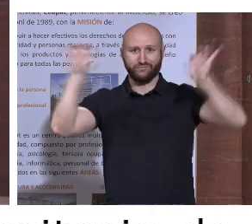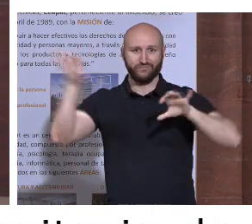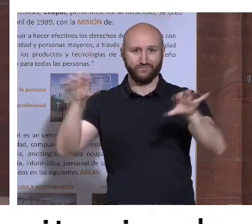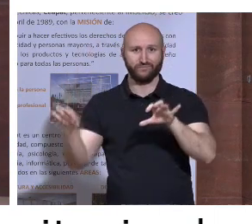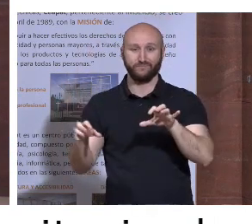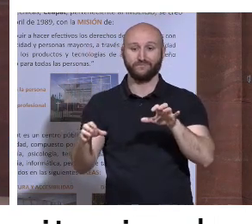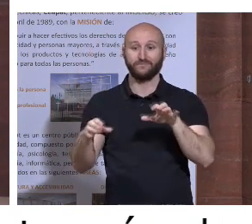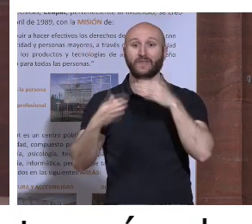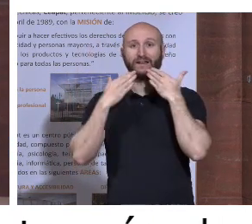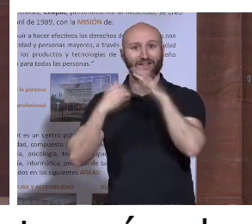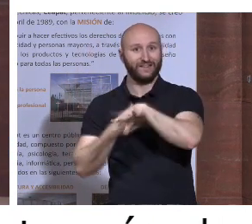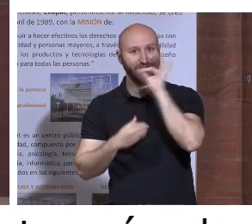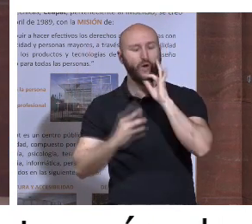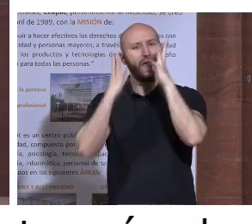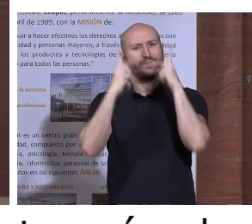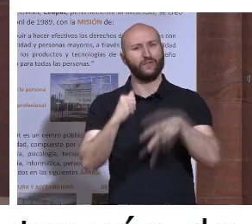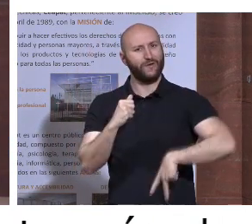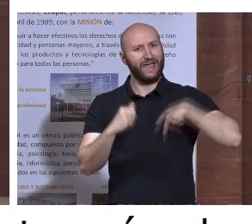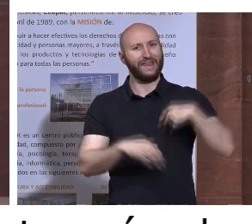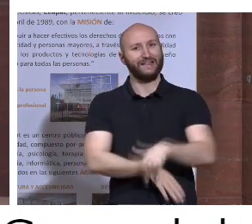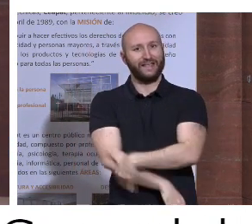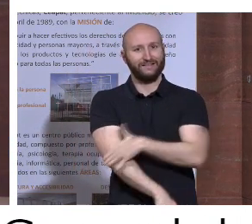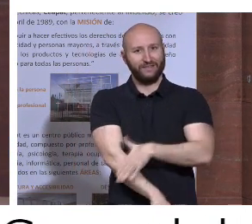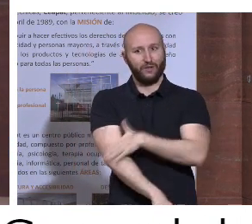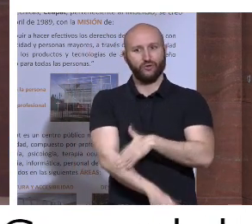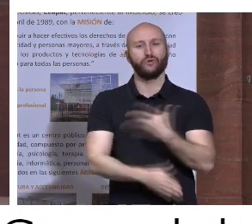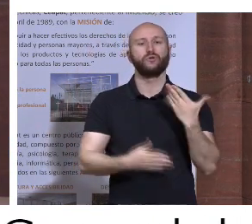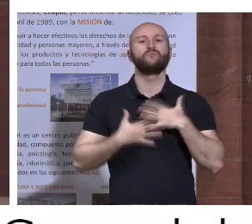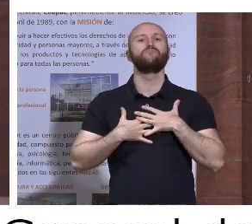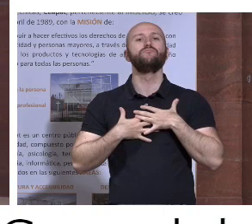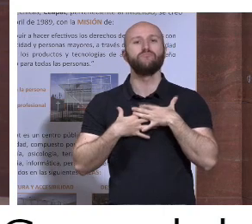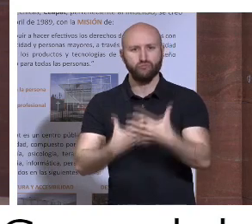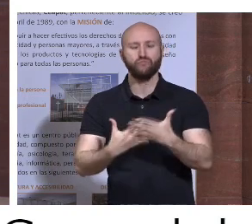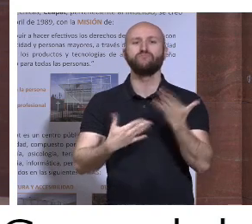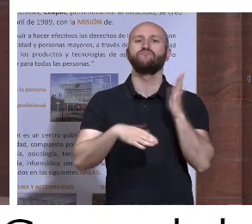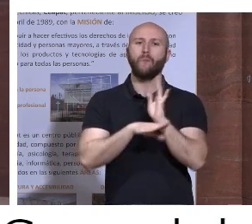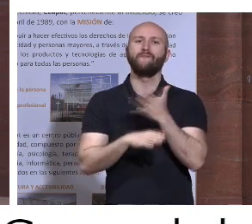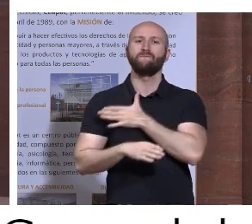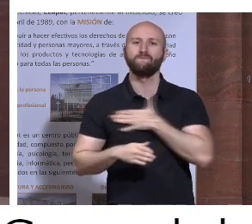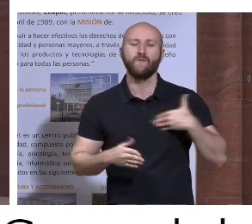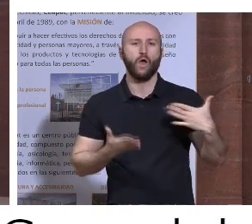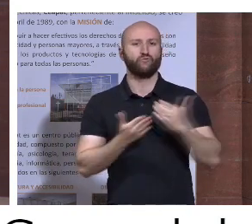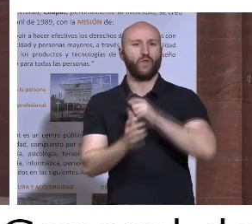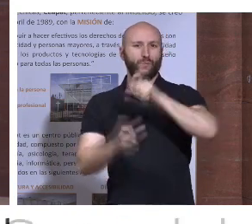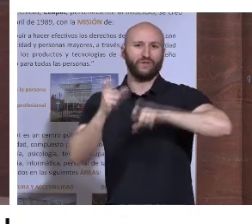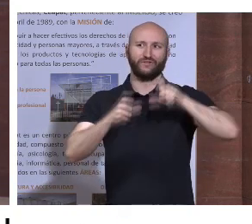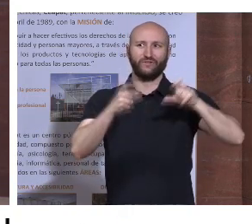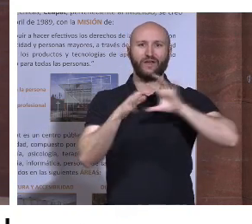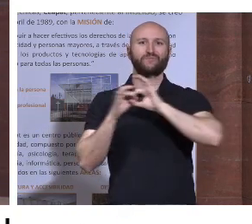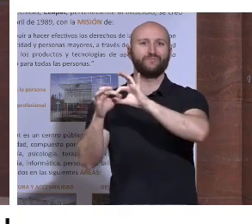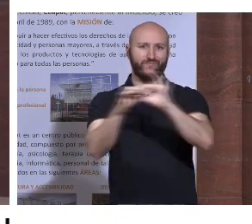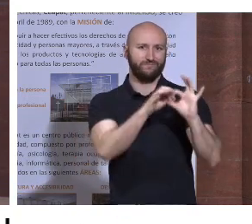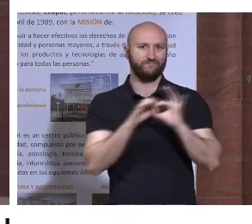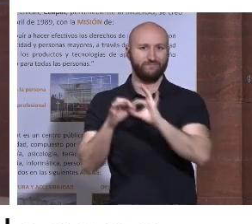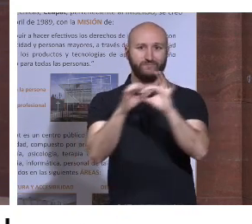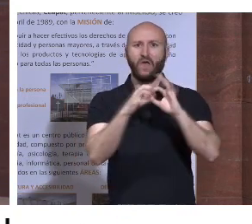esta decisión, la Administración General del Estado muestra su voluntad de llegar a toda la ciudadanía, viva